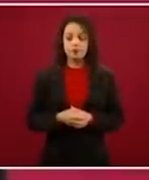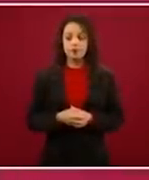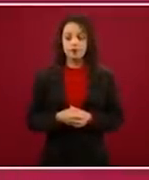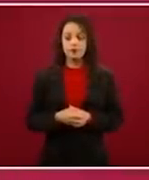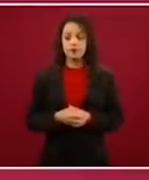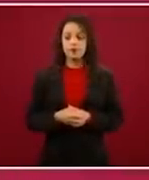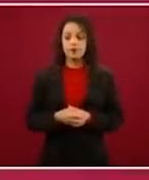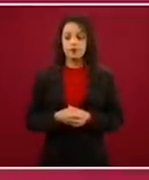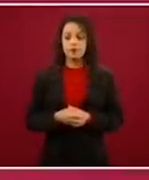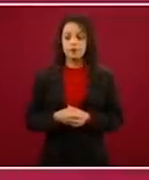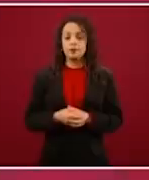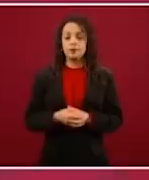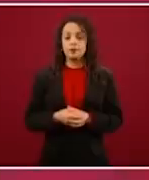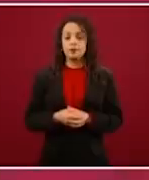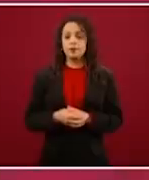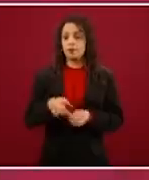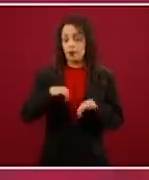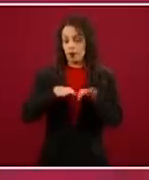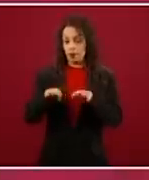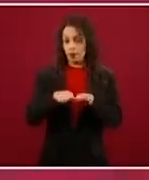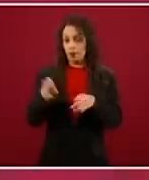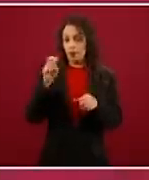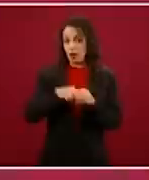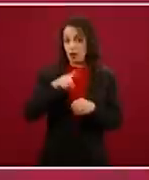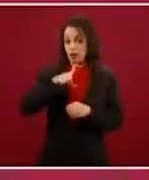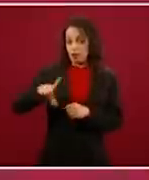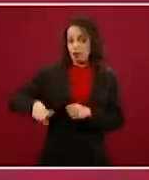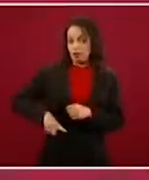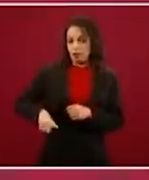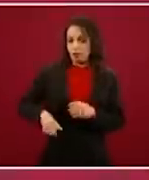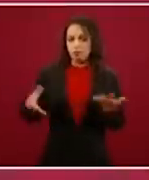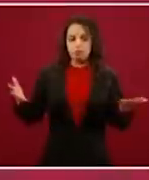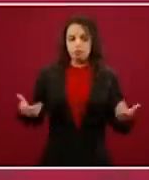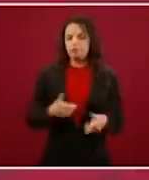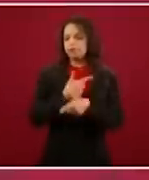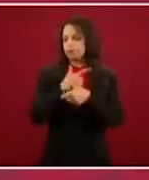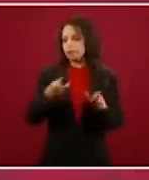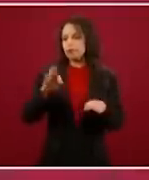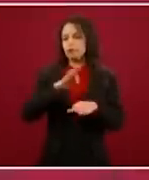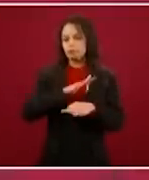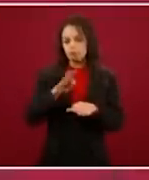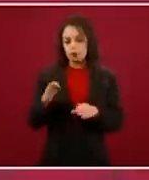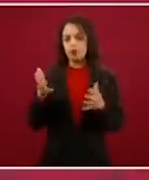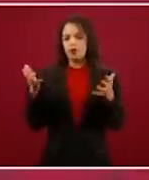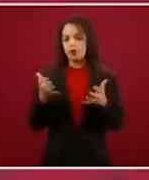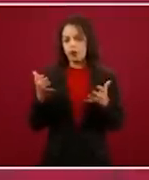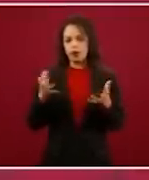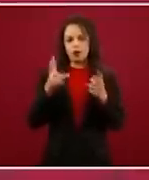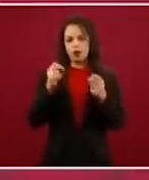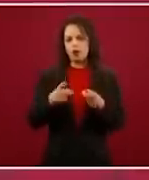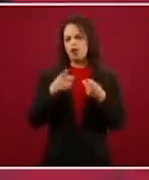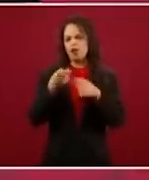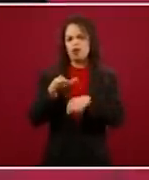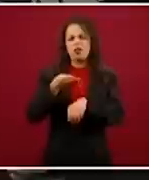sean servidores públicos, pues pueden hacerlo y no va a haber ninguna represalia. Lo único que no quiero